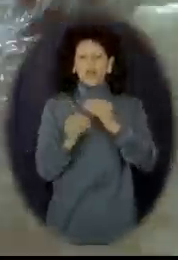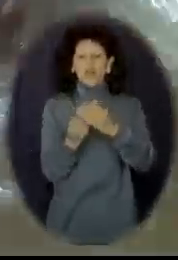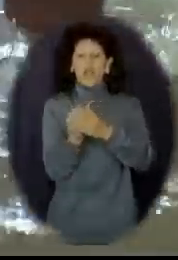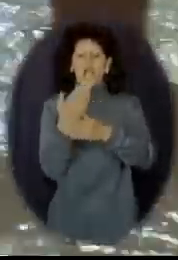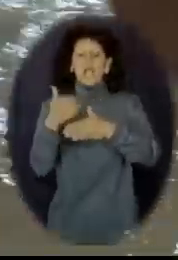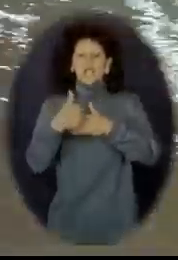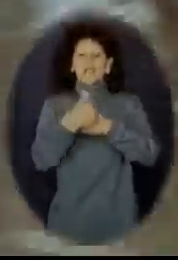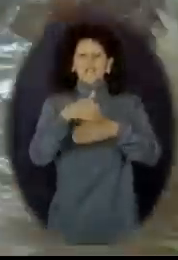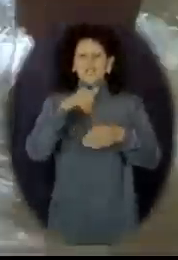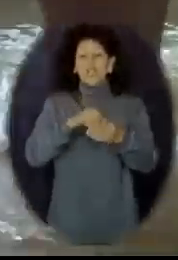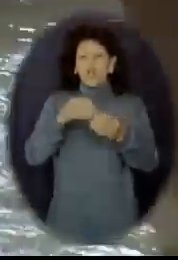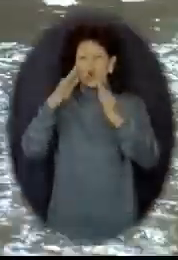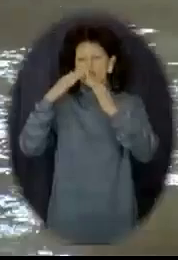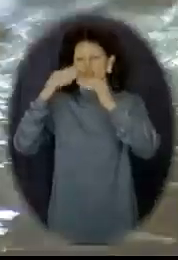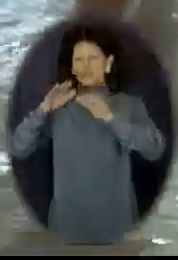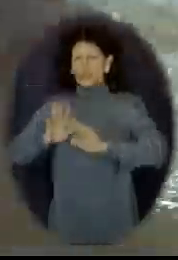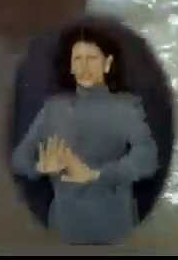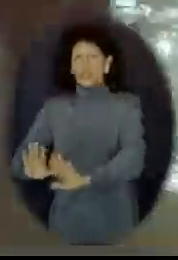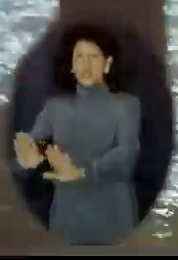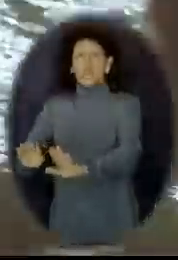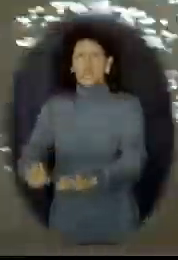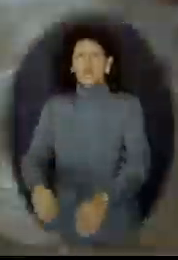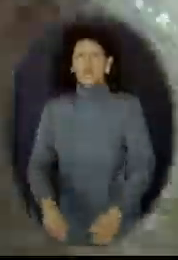el trigo en su granero.